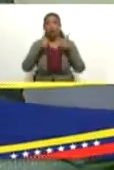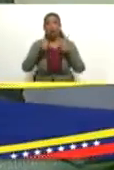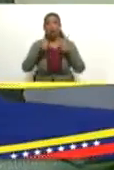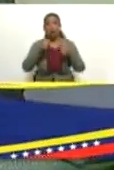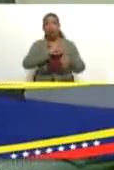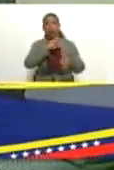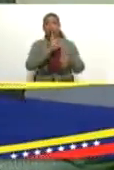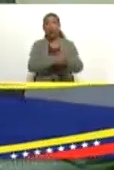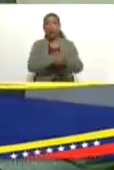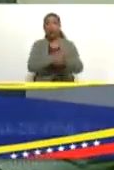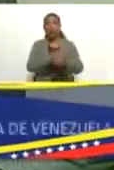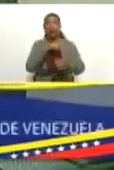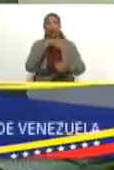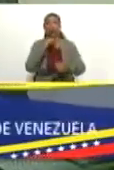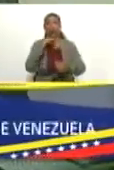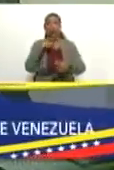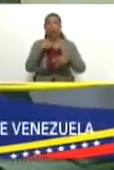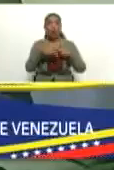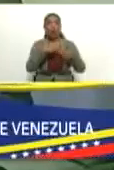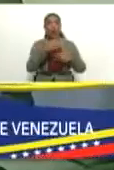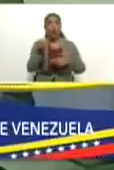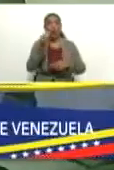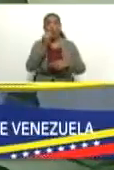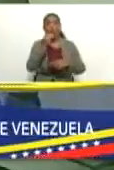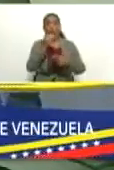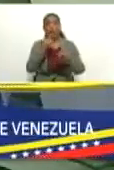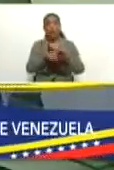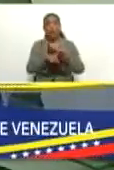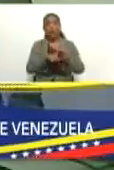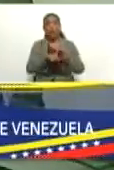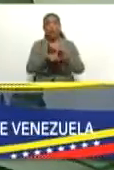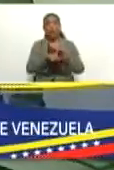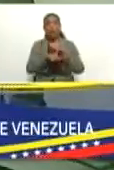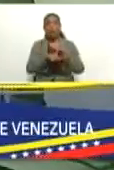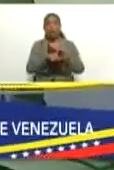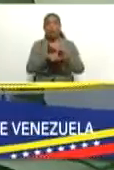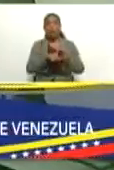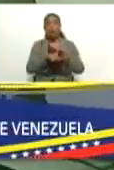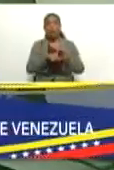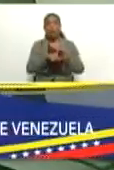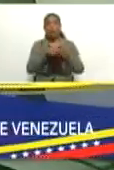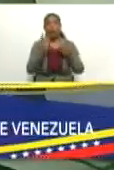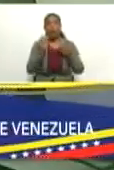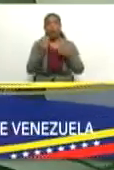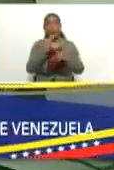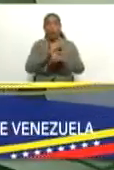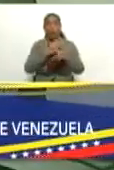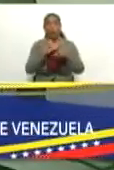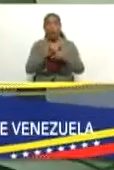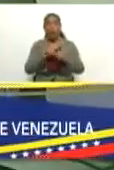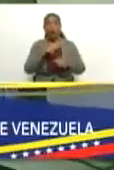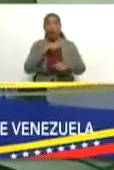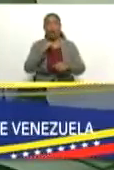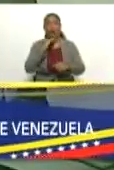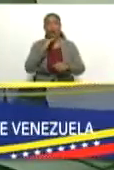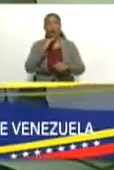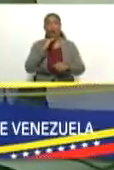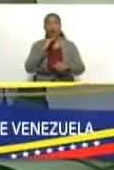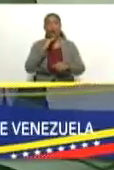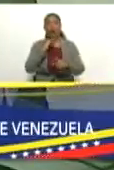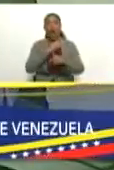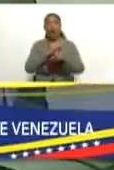con capacidad de producción de alimentos, con capacidad industrial, con una gran cultura, florecimiento de la cultura en los valles del